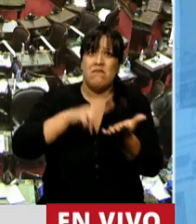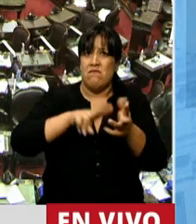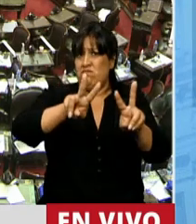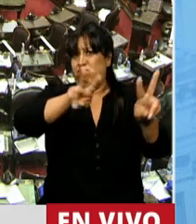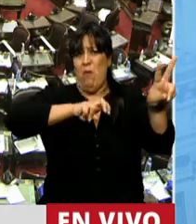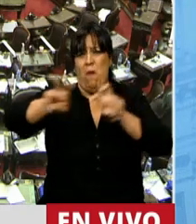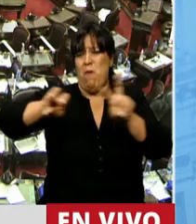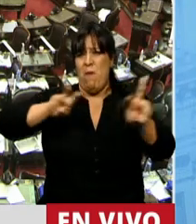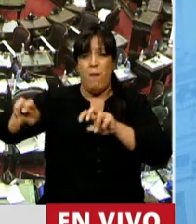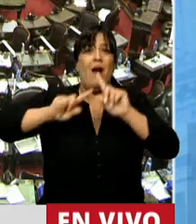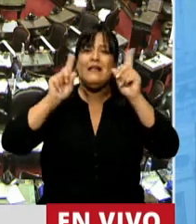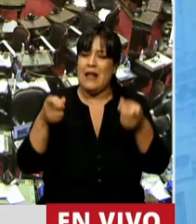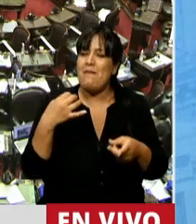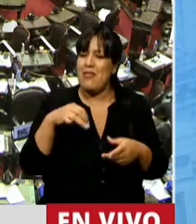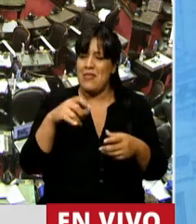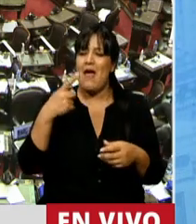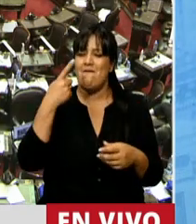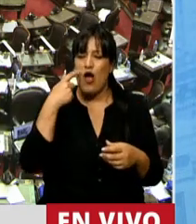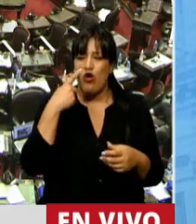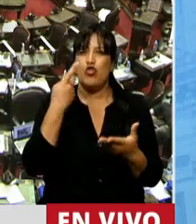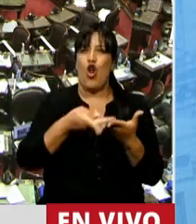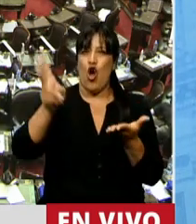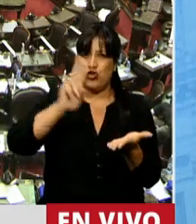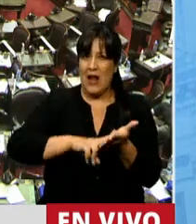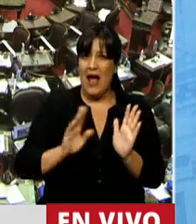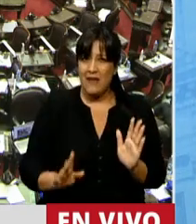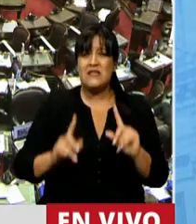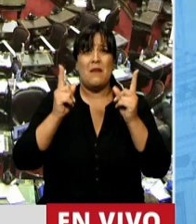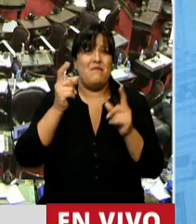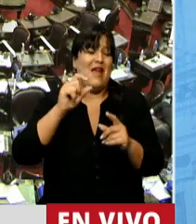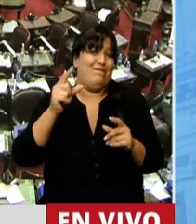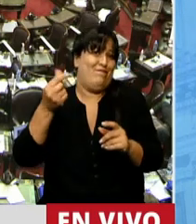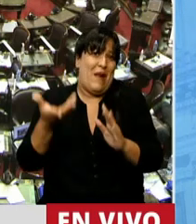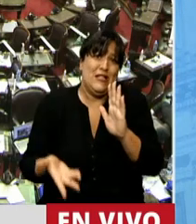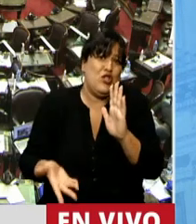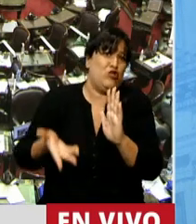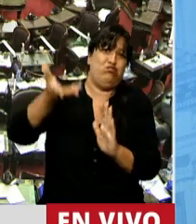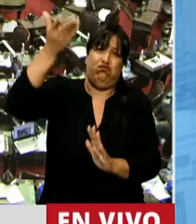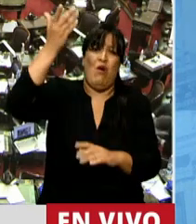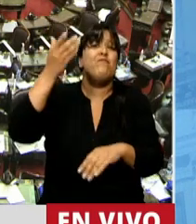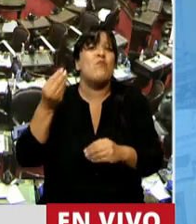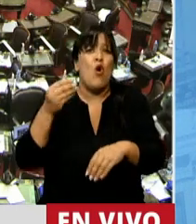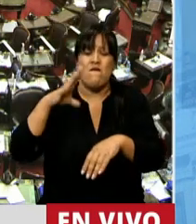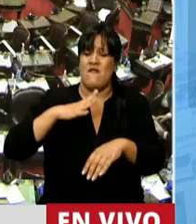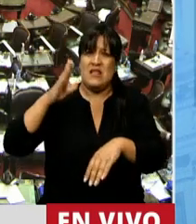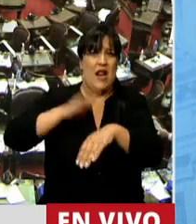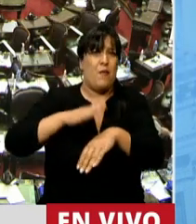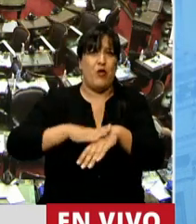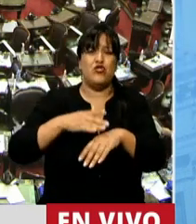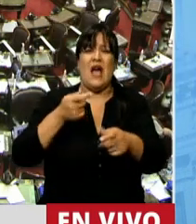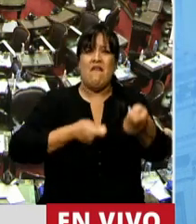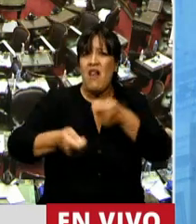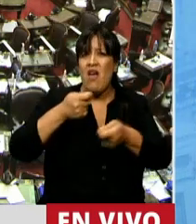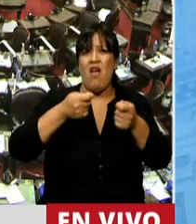estamos teniendo que revisar, y de la impresionante devaluación, consecuencia inevitable de la irresponsable desregulación financiera y